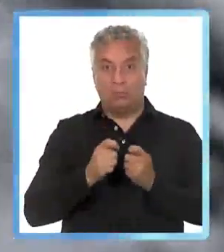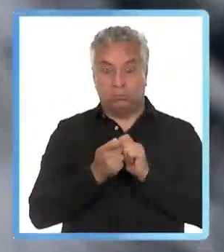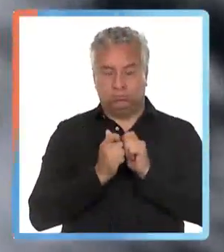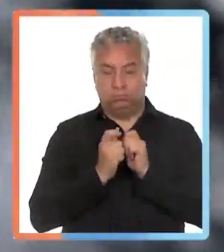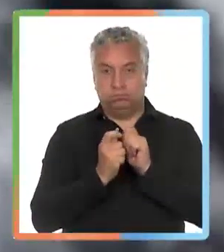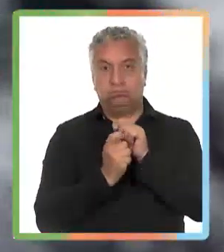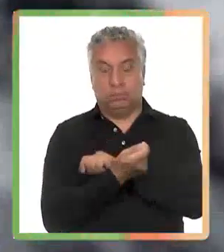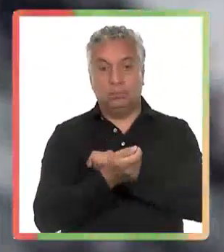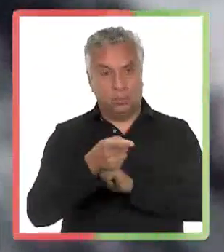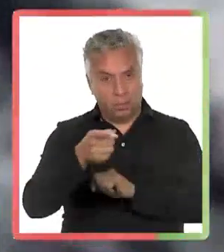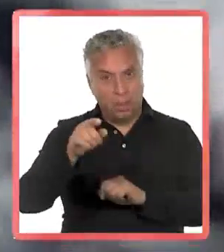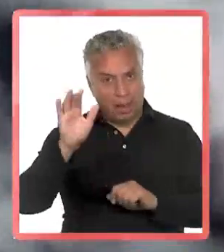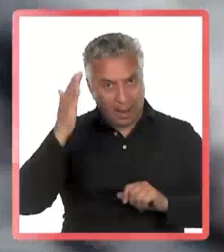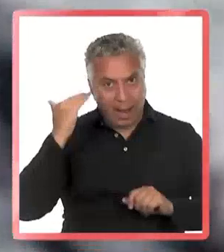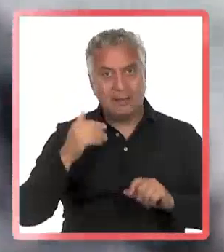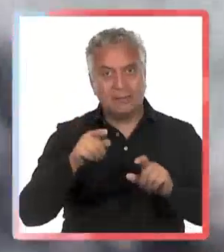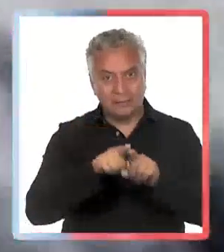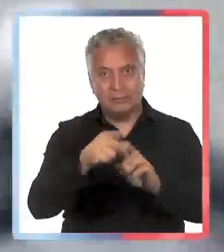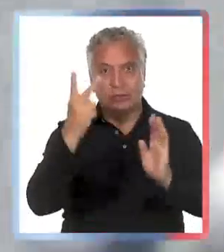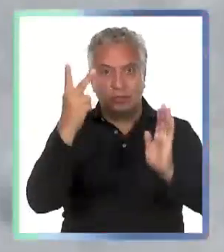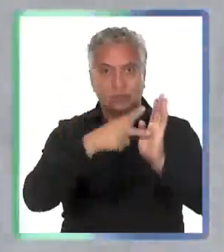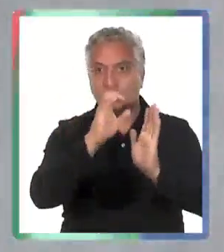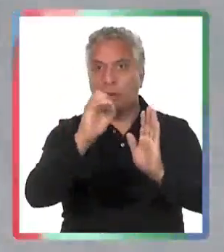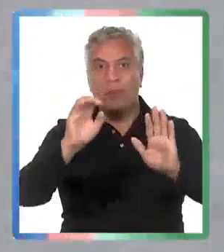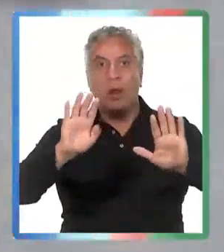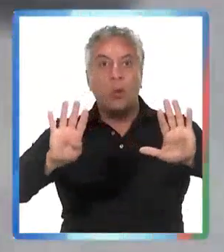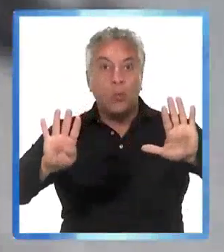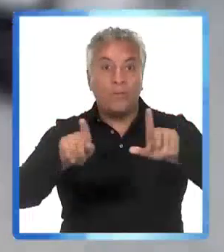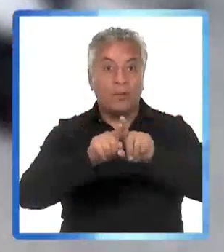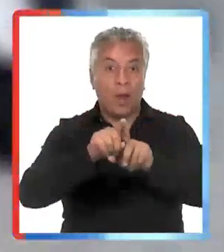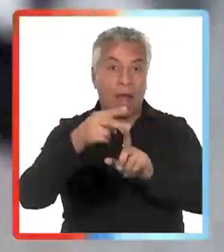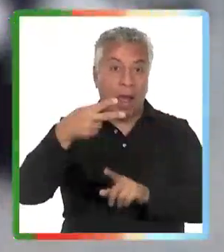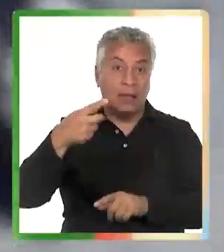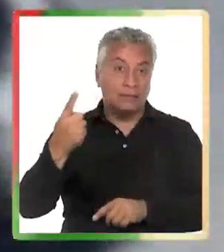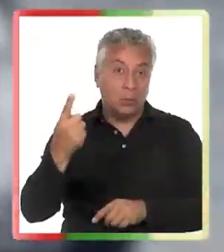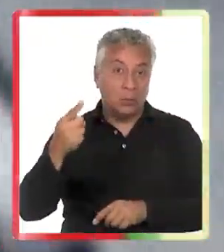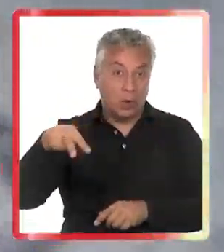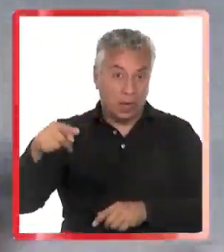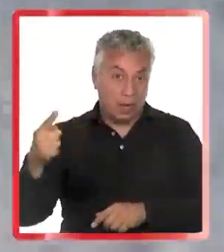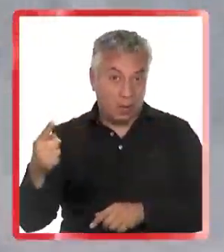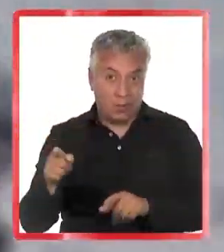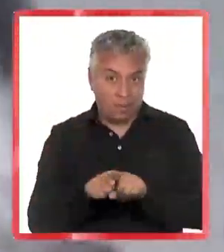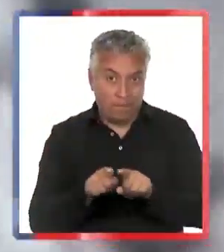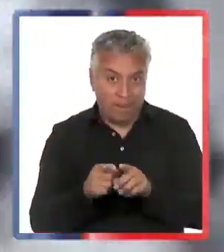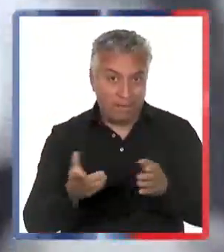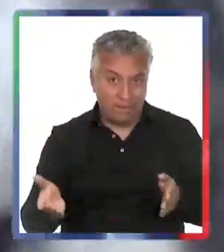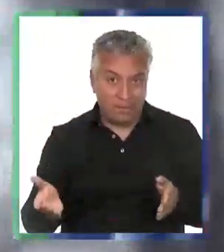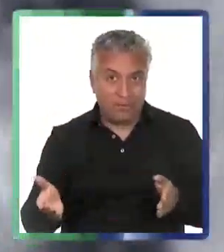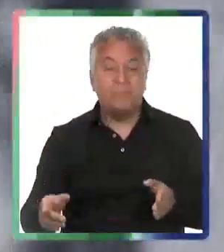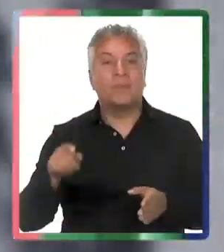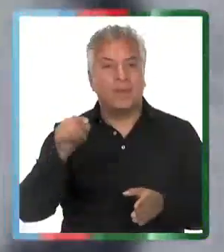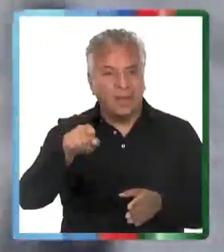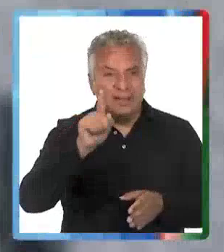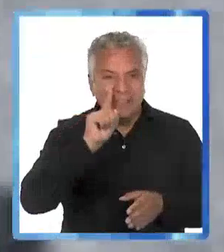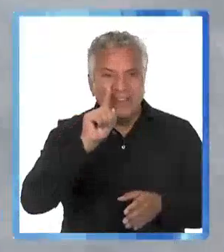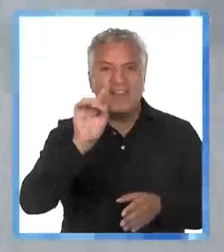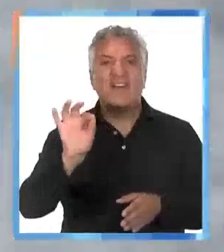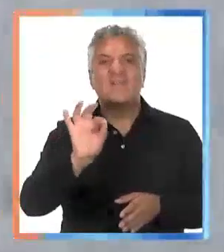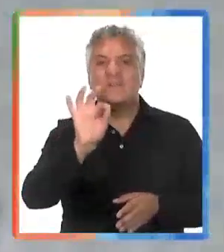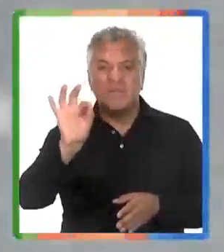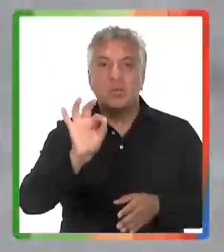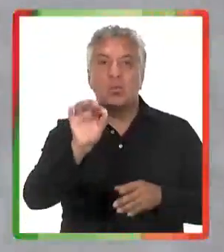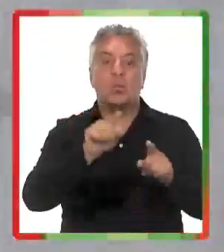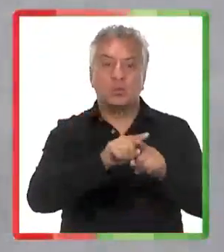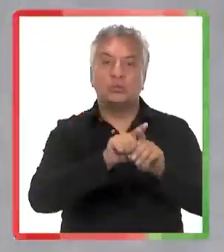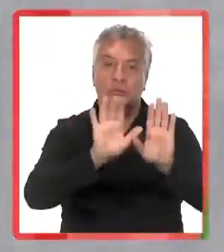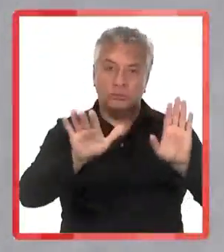humanos, que es lo que pasó con la pandemia de influenza del 2009 con H1N1. Este virus en particular,